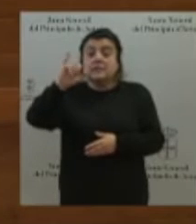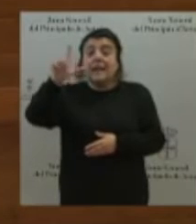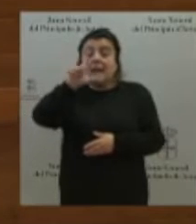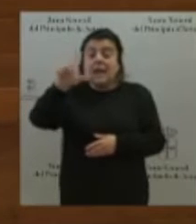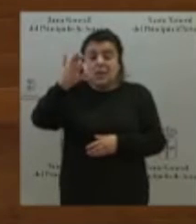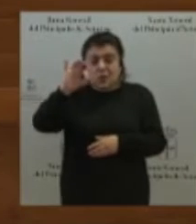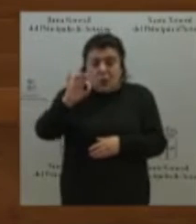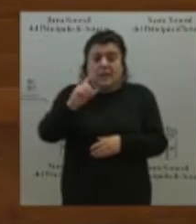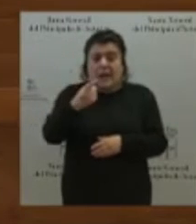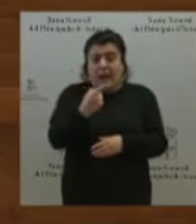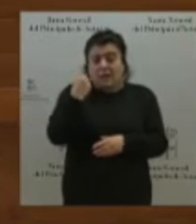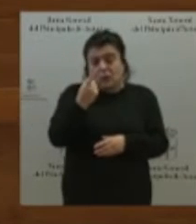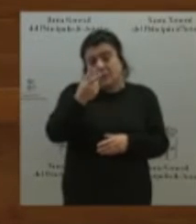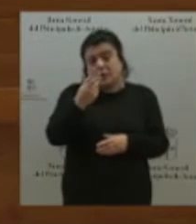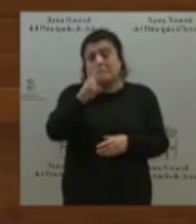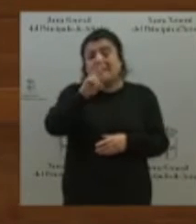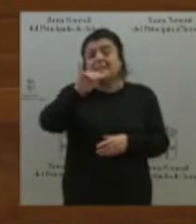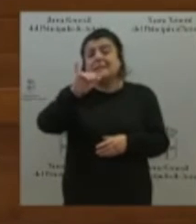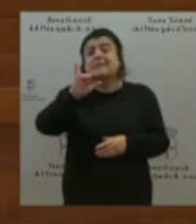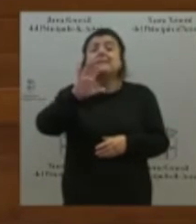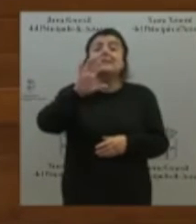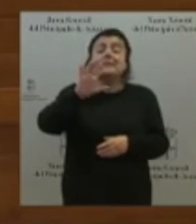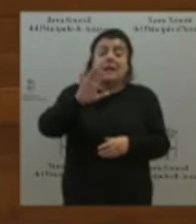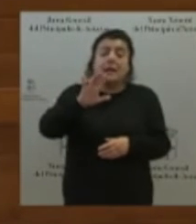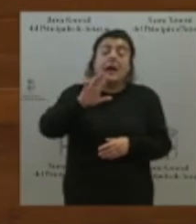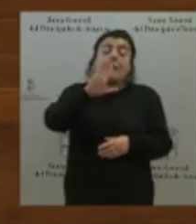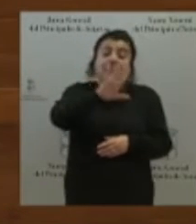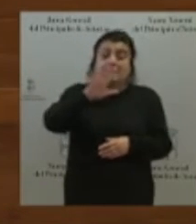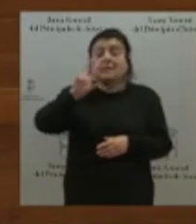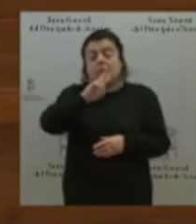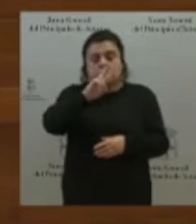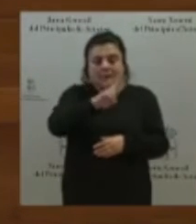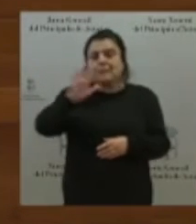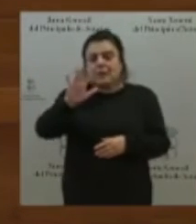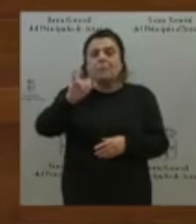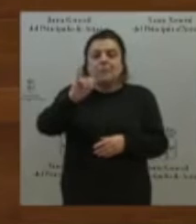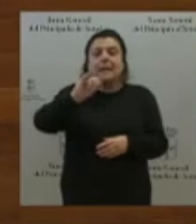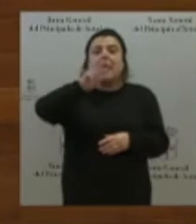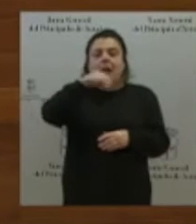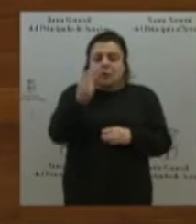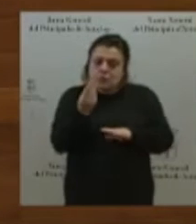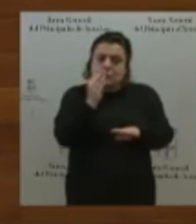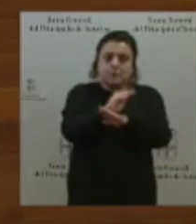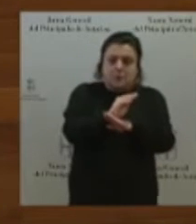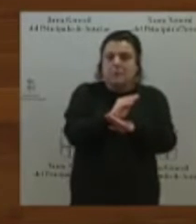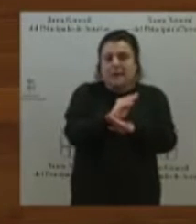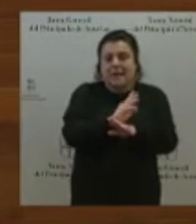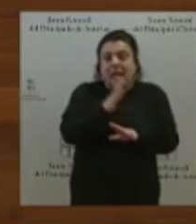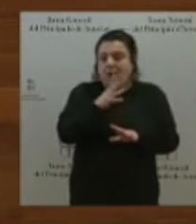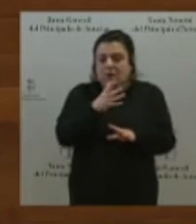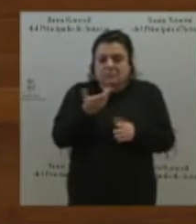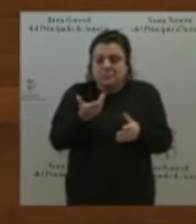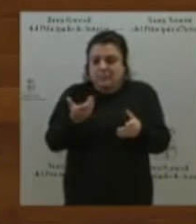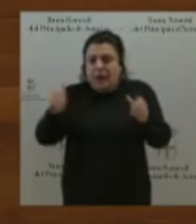un VIC que está totalmente abandonado y que está cayendo y va a acabar cayendo y que lleva una selva, ¿no? Entonces, bueno, lo que necesitamos evidentemente y